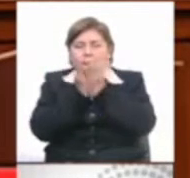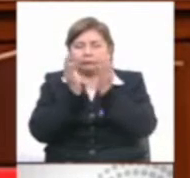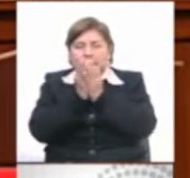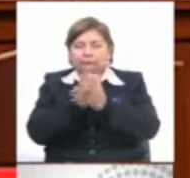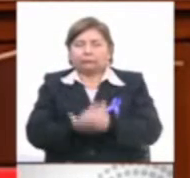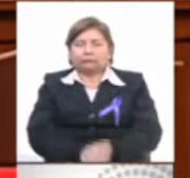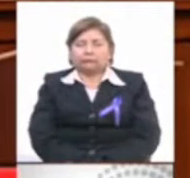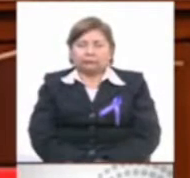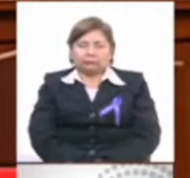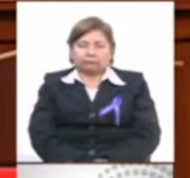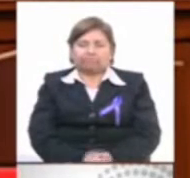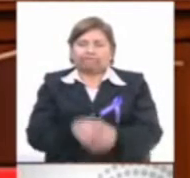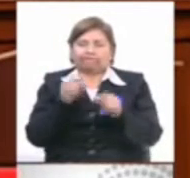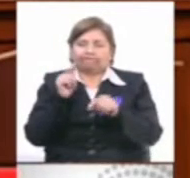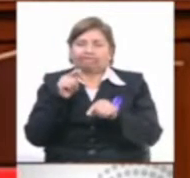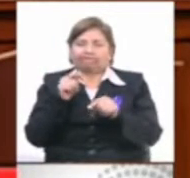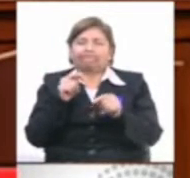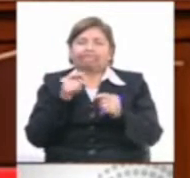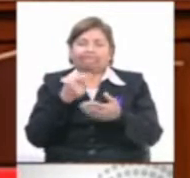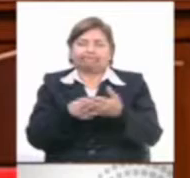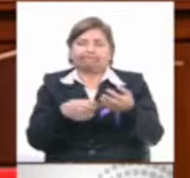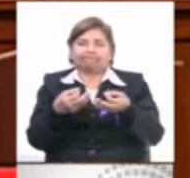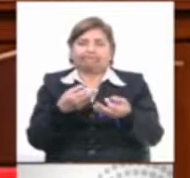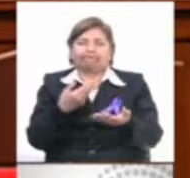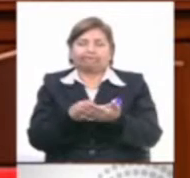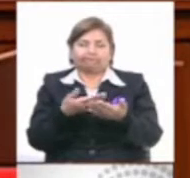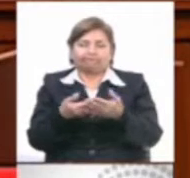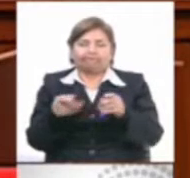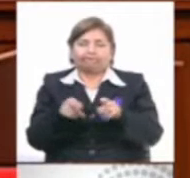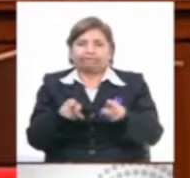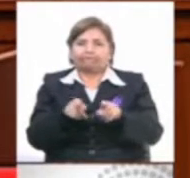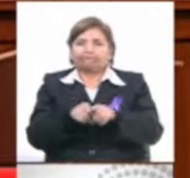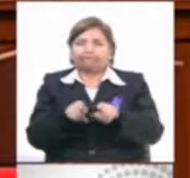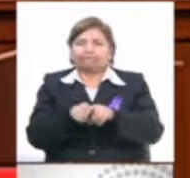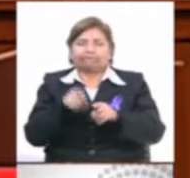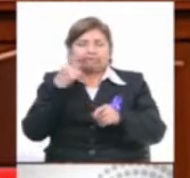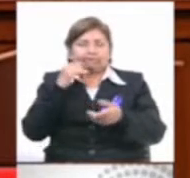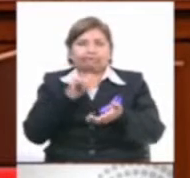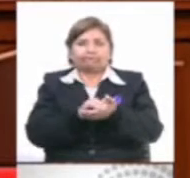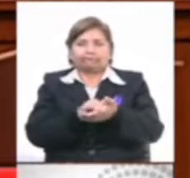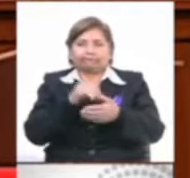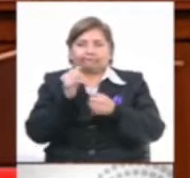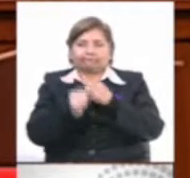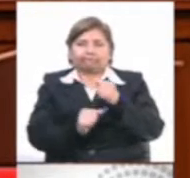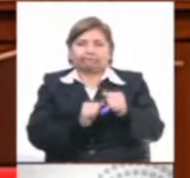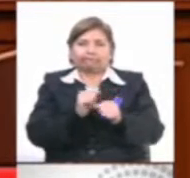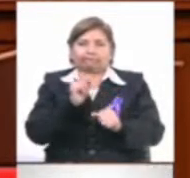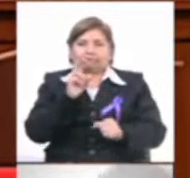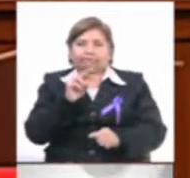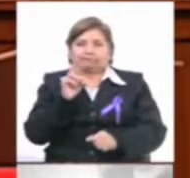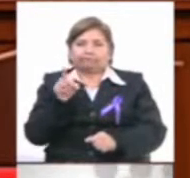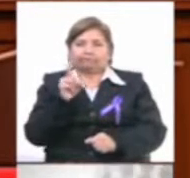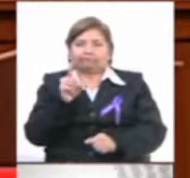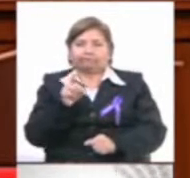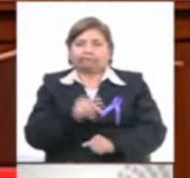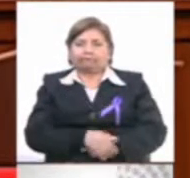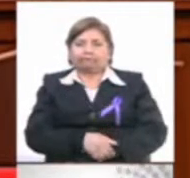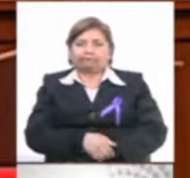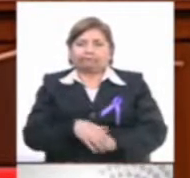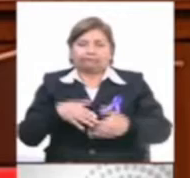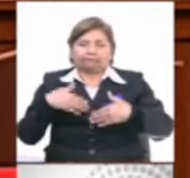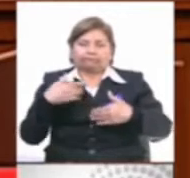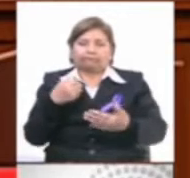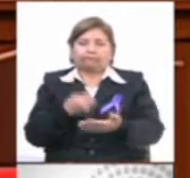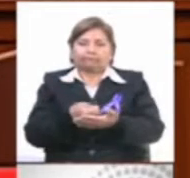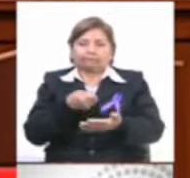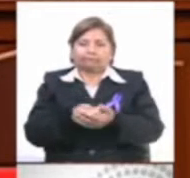educativas. En este presupuesto también estamos habilitando para que en el año 2021 se pueda